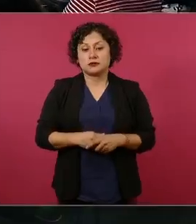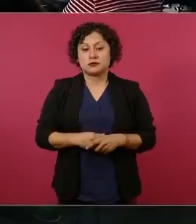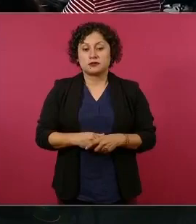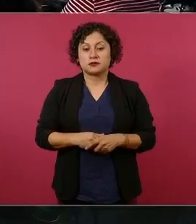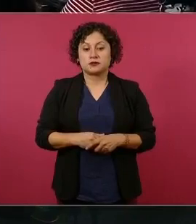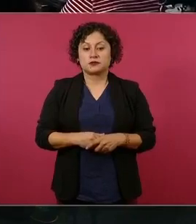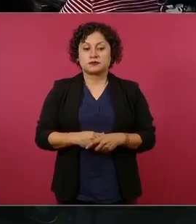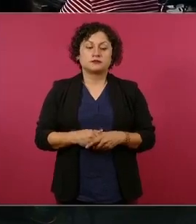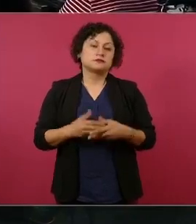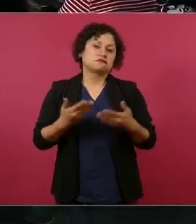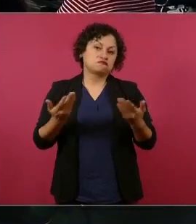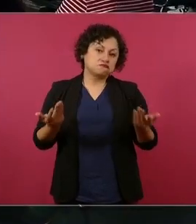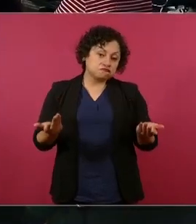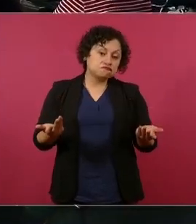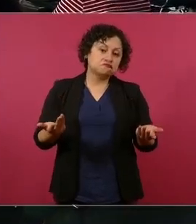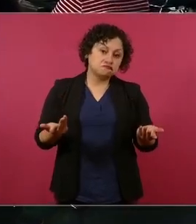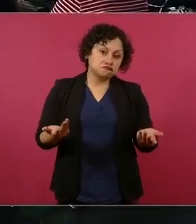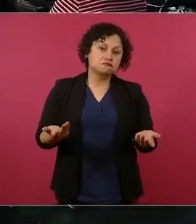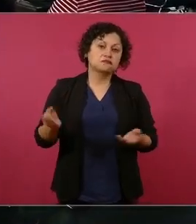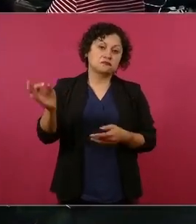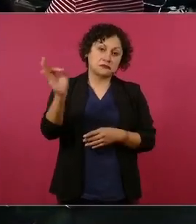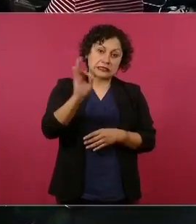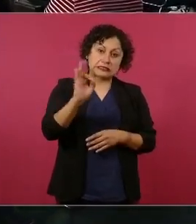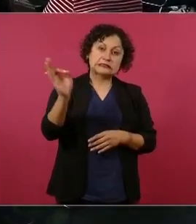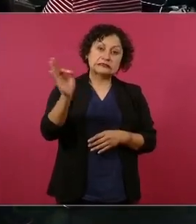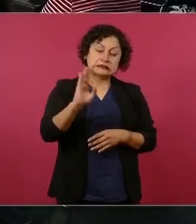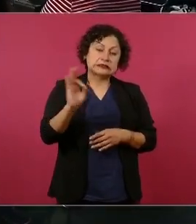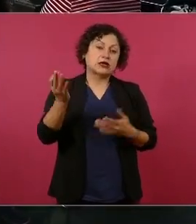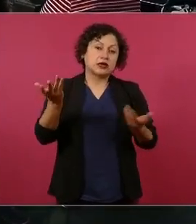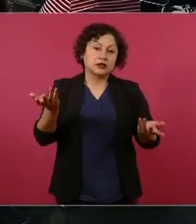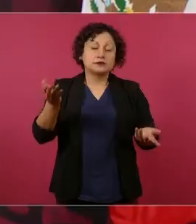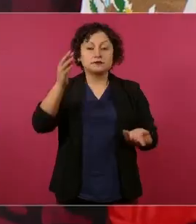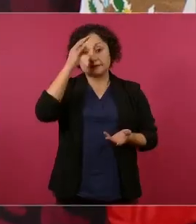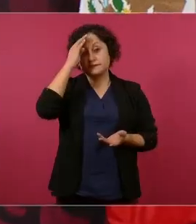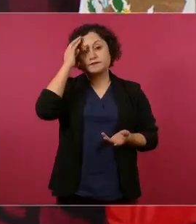y posiblemente, ¿sí?,